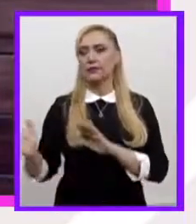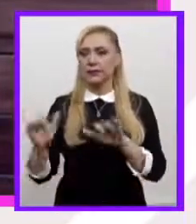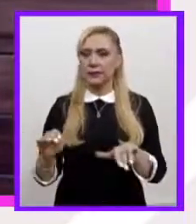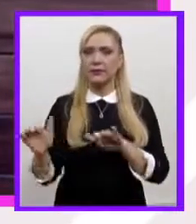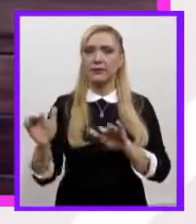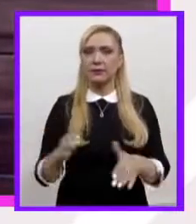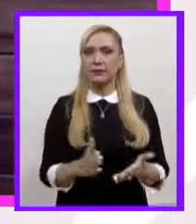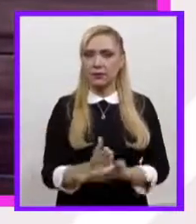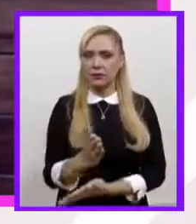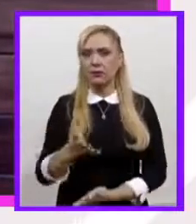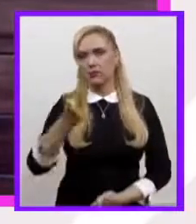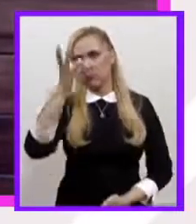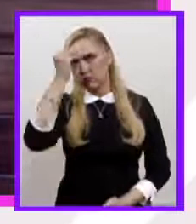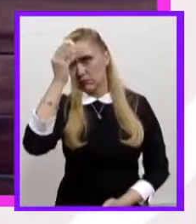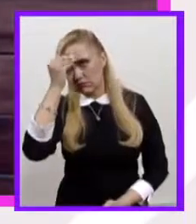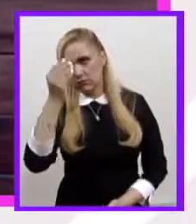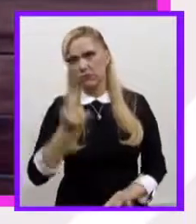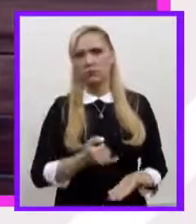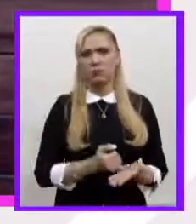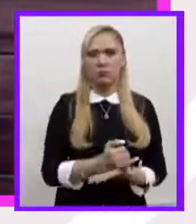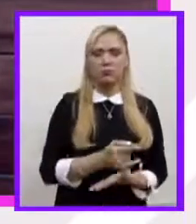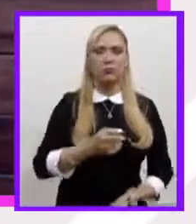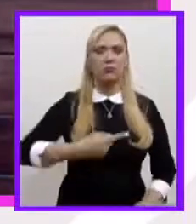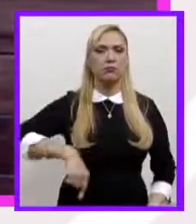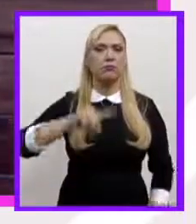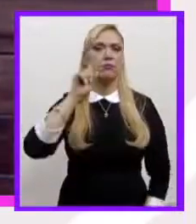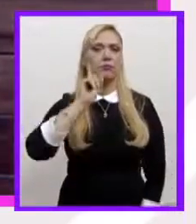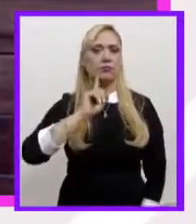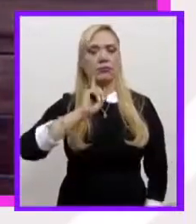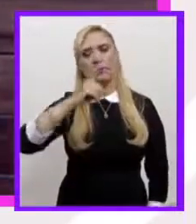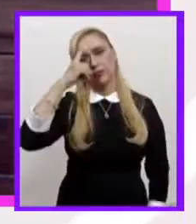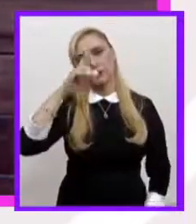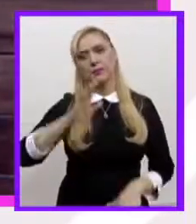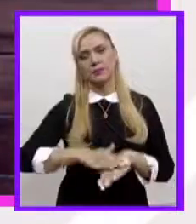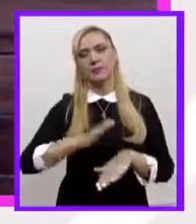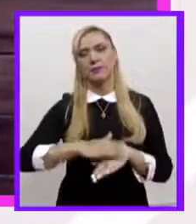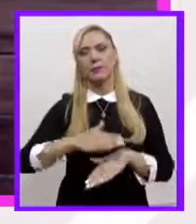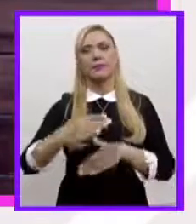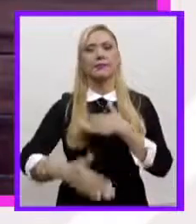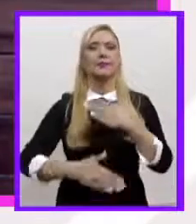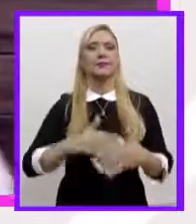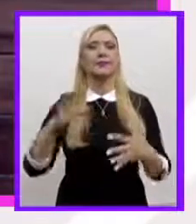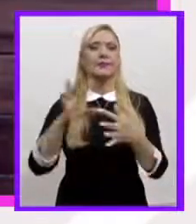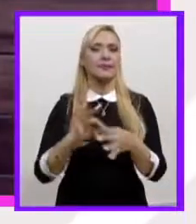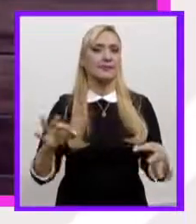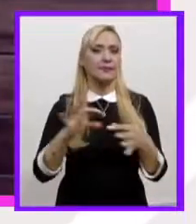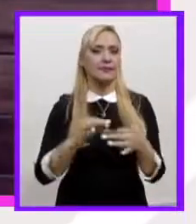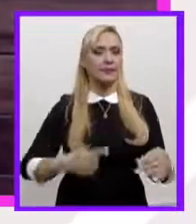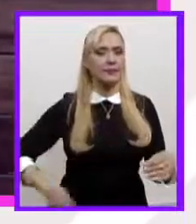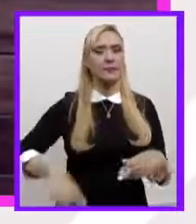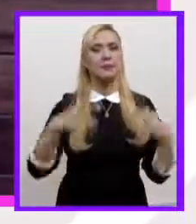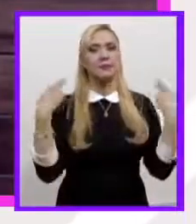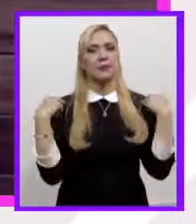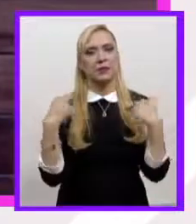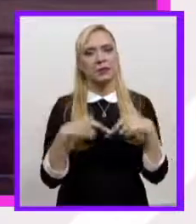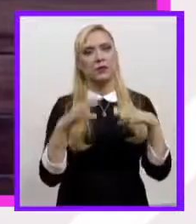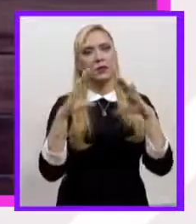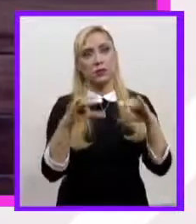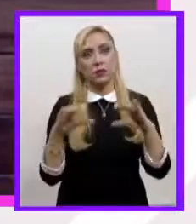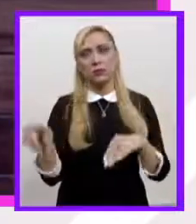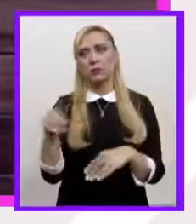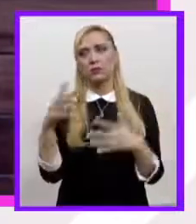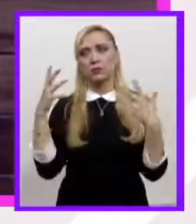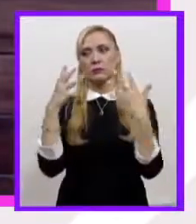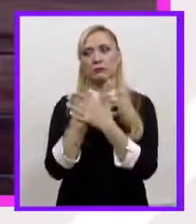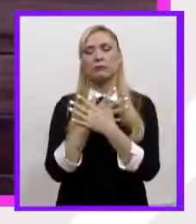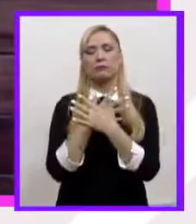de decisión, ¿no? A las mujeres, y generamos más, hablamos, capacitamos a las y los maestros para que valoren